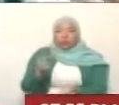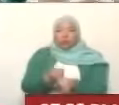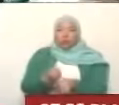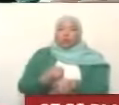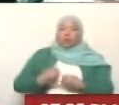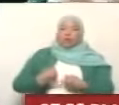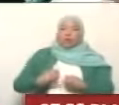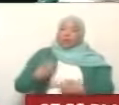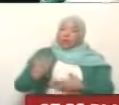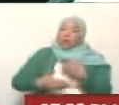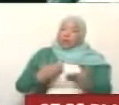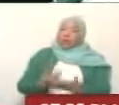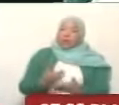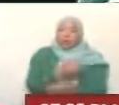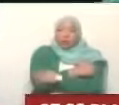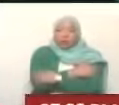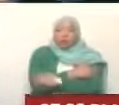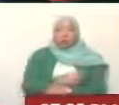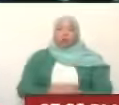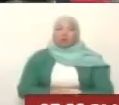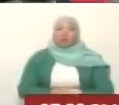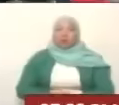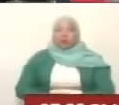amiga, déjeme darle un abrazo.